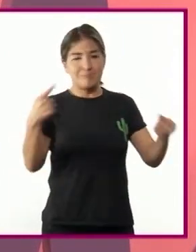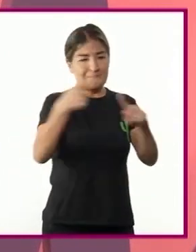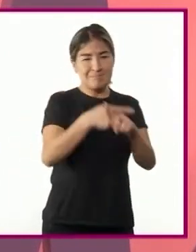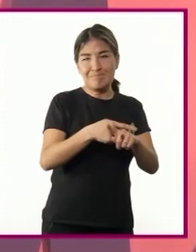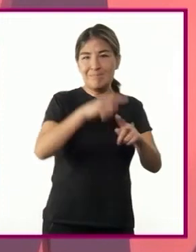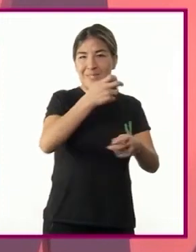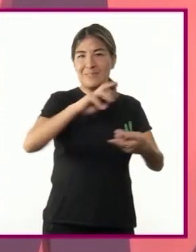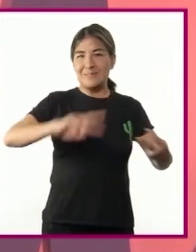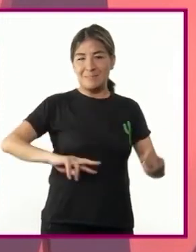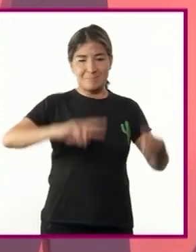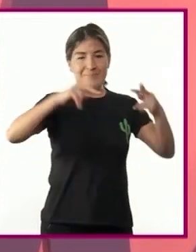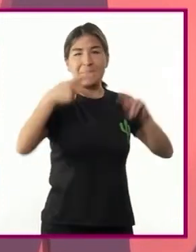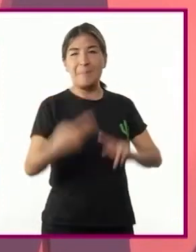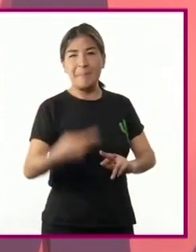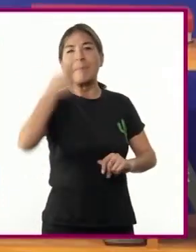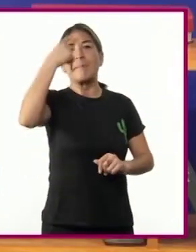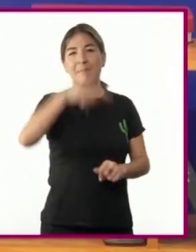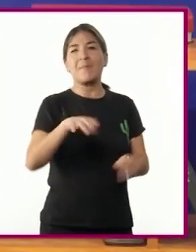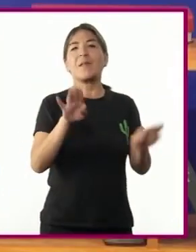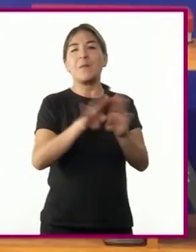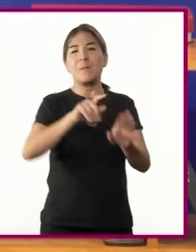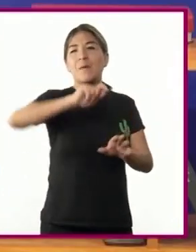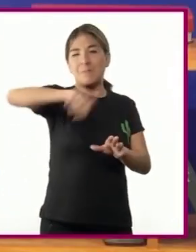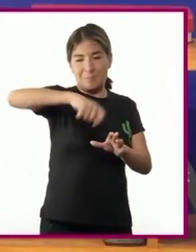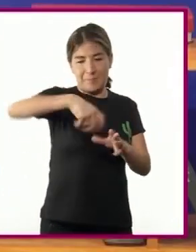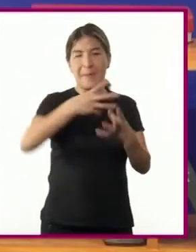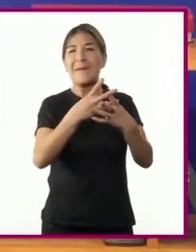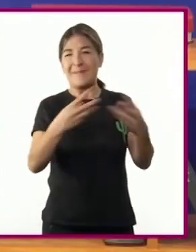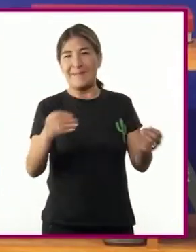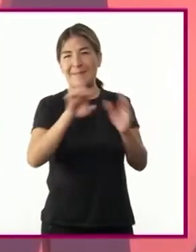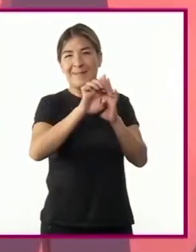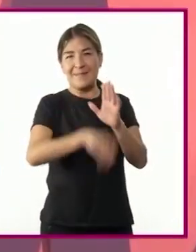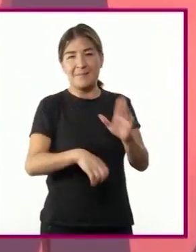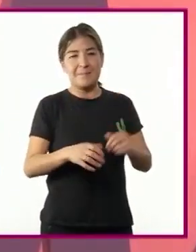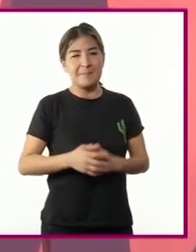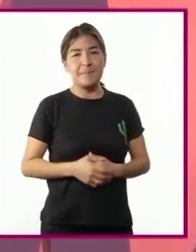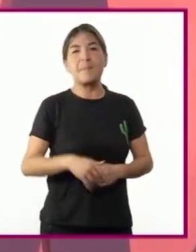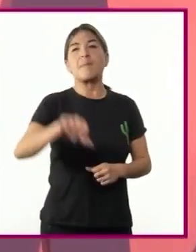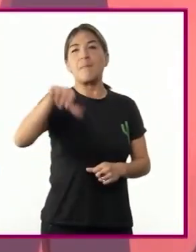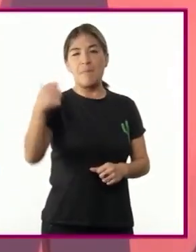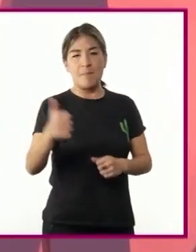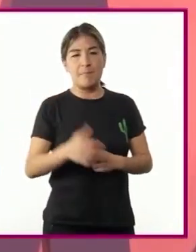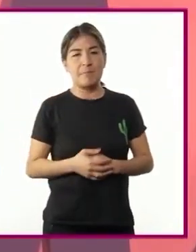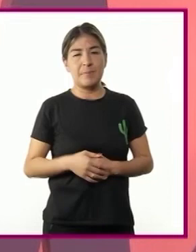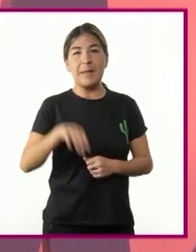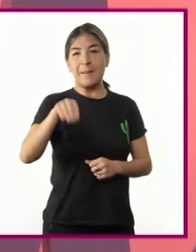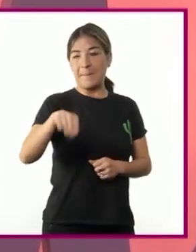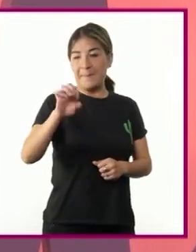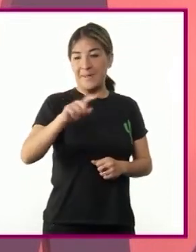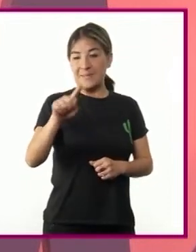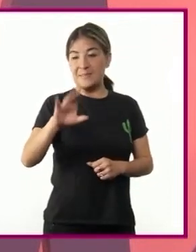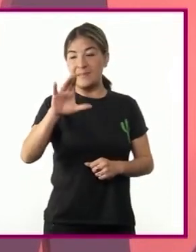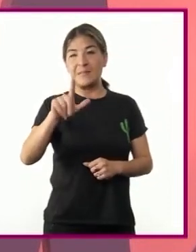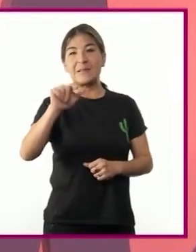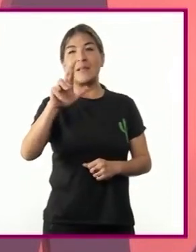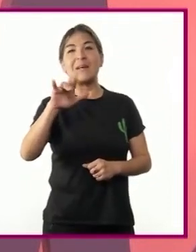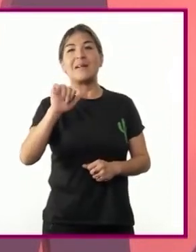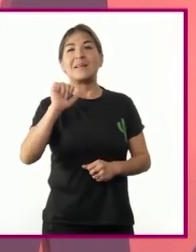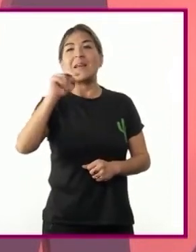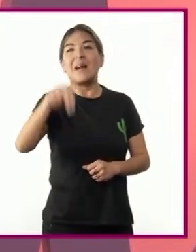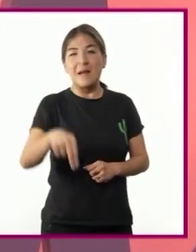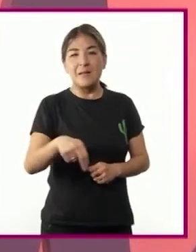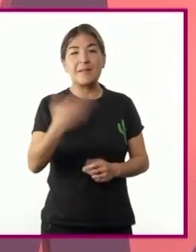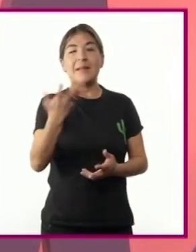que era la condición para que las soluciones se mezclaran. Por su parte, mezclarían depende de